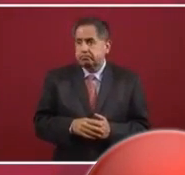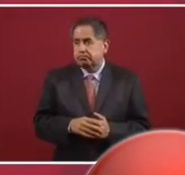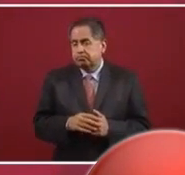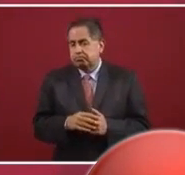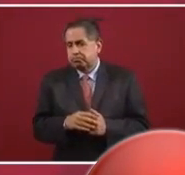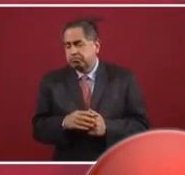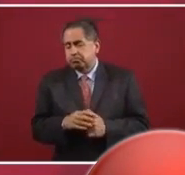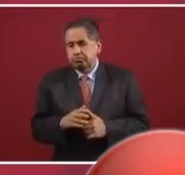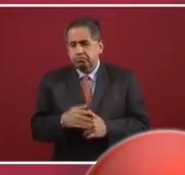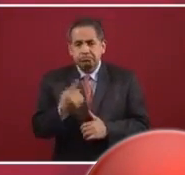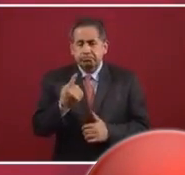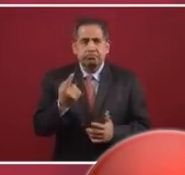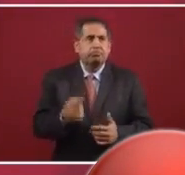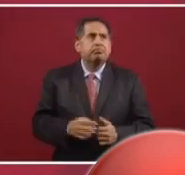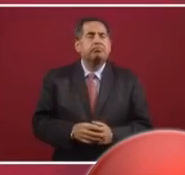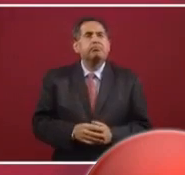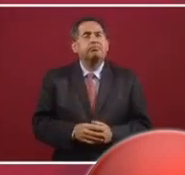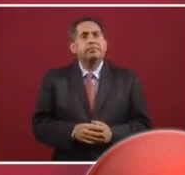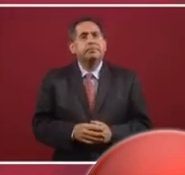porque